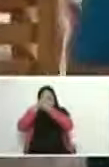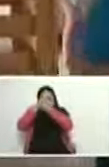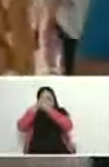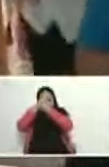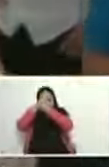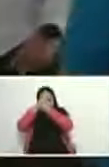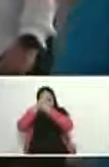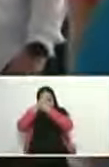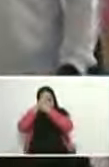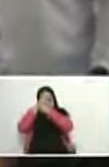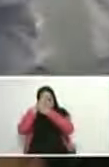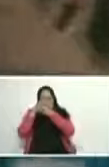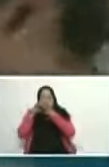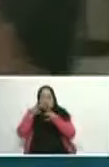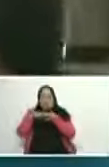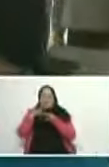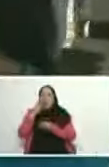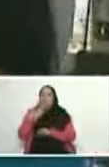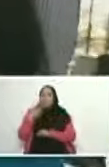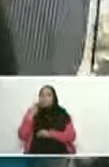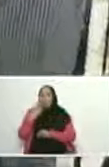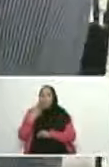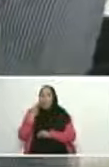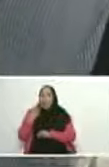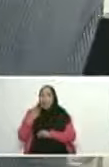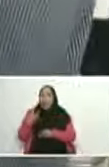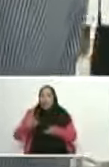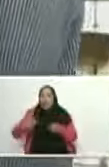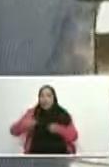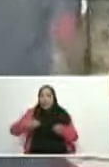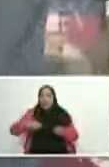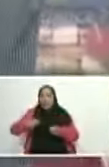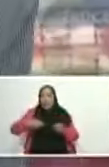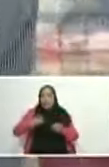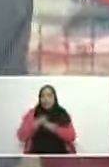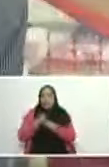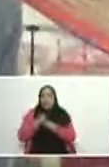sillas odontológicas, móviles,